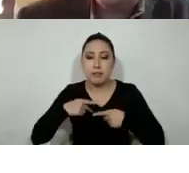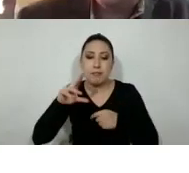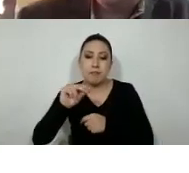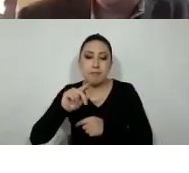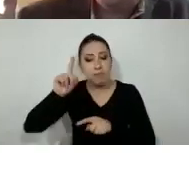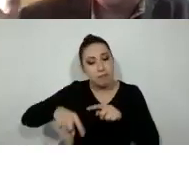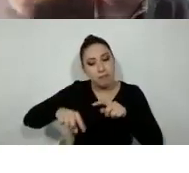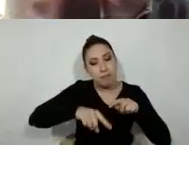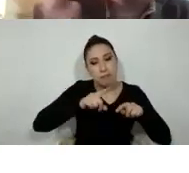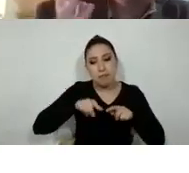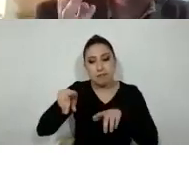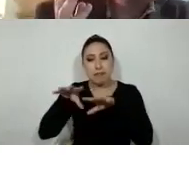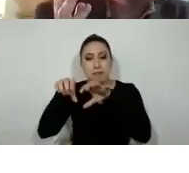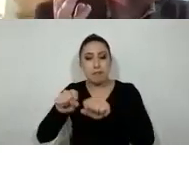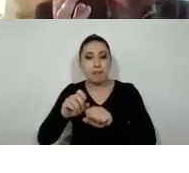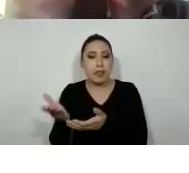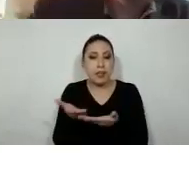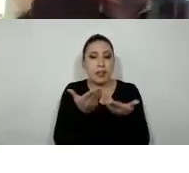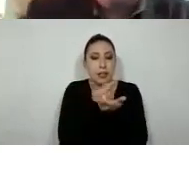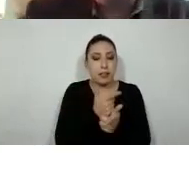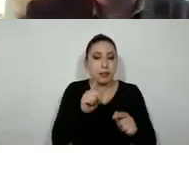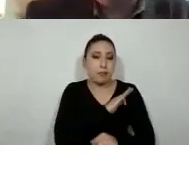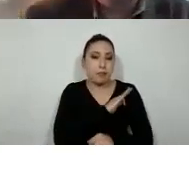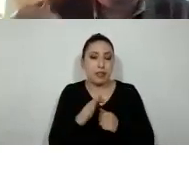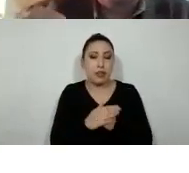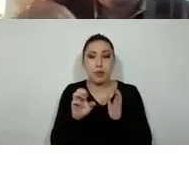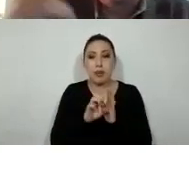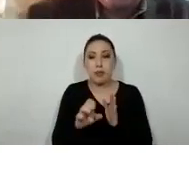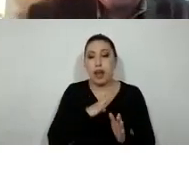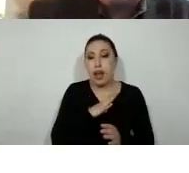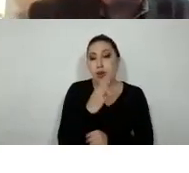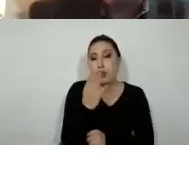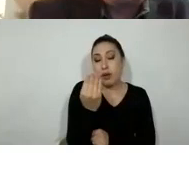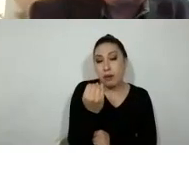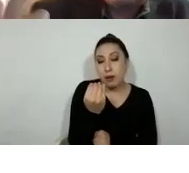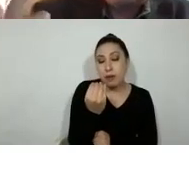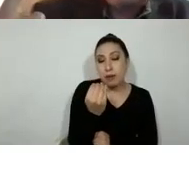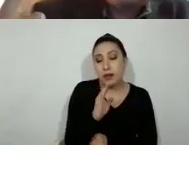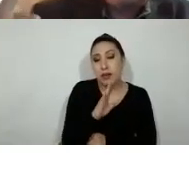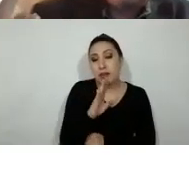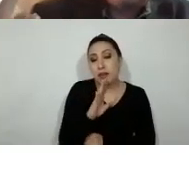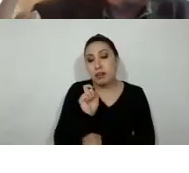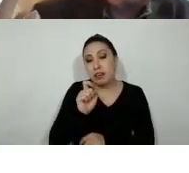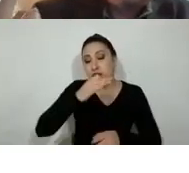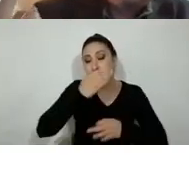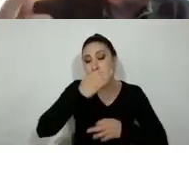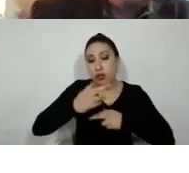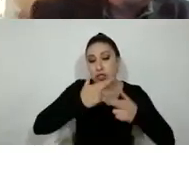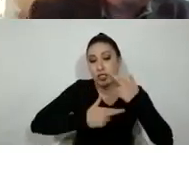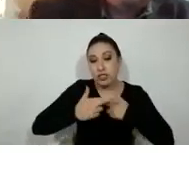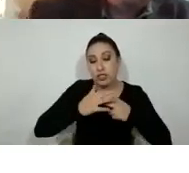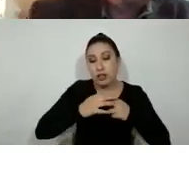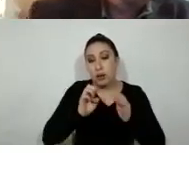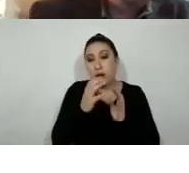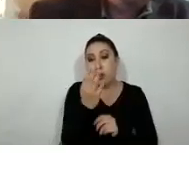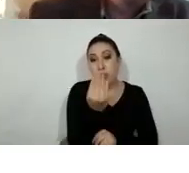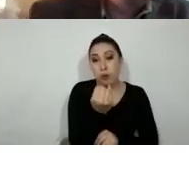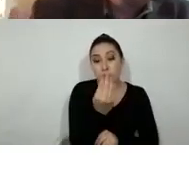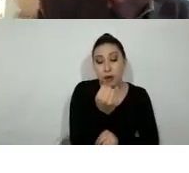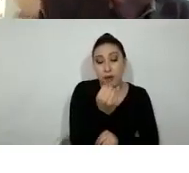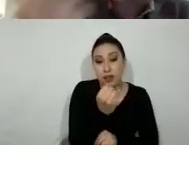control de detención. A lo mejor pasan 9 de cada 10. Es decir, ya el juez de control solamente rebota una de 10 que le